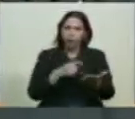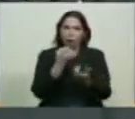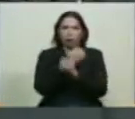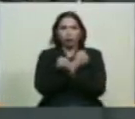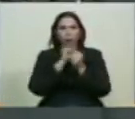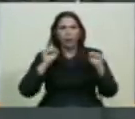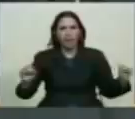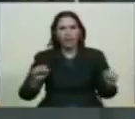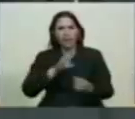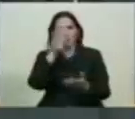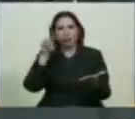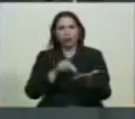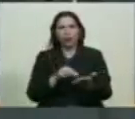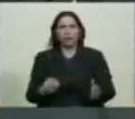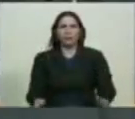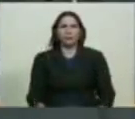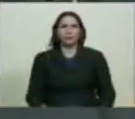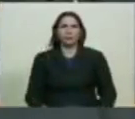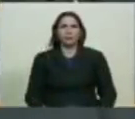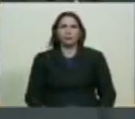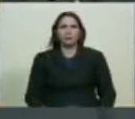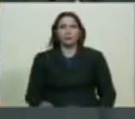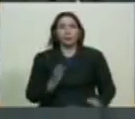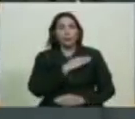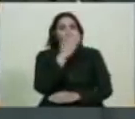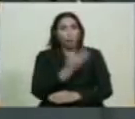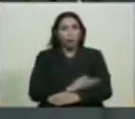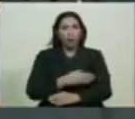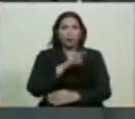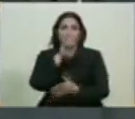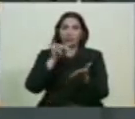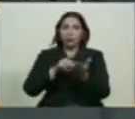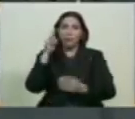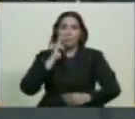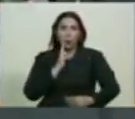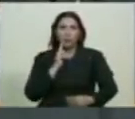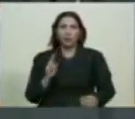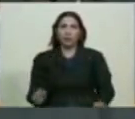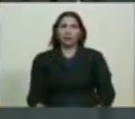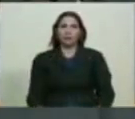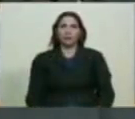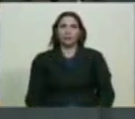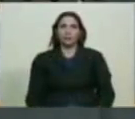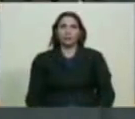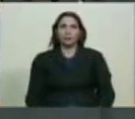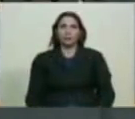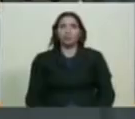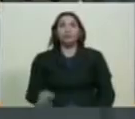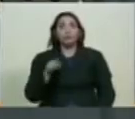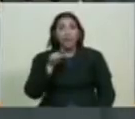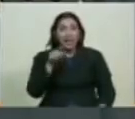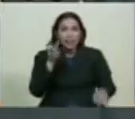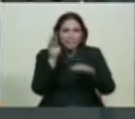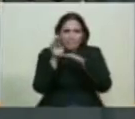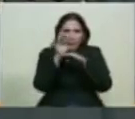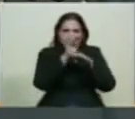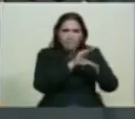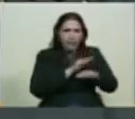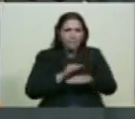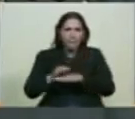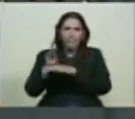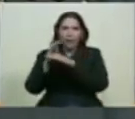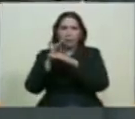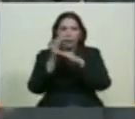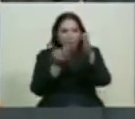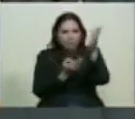nacional. Es la Fuerza Armada Nacional Bolivariana la guardia y custodia del legado y la doctrina